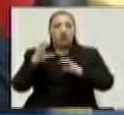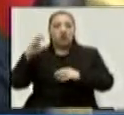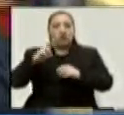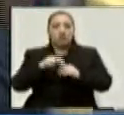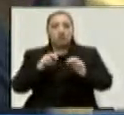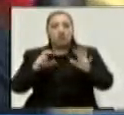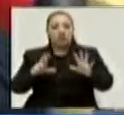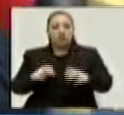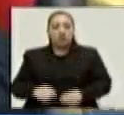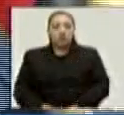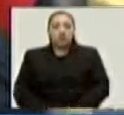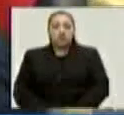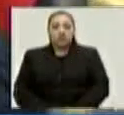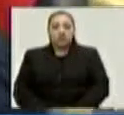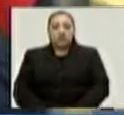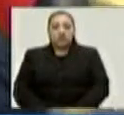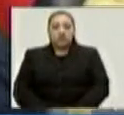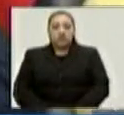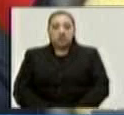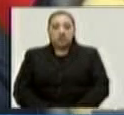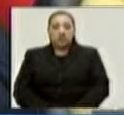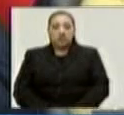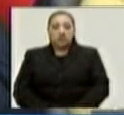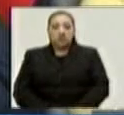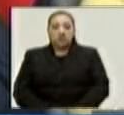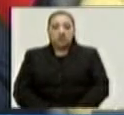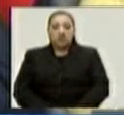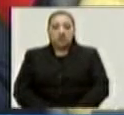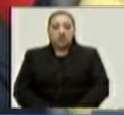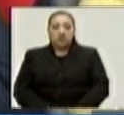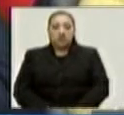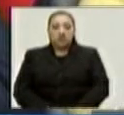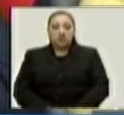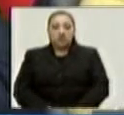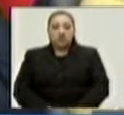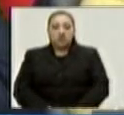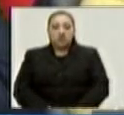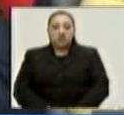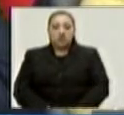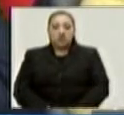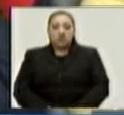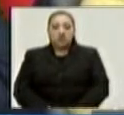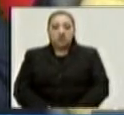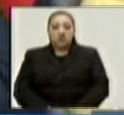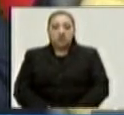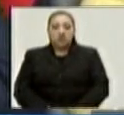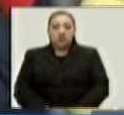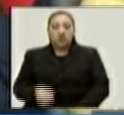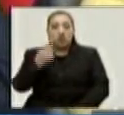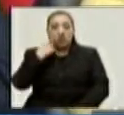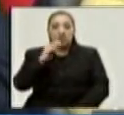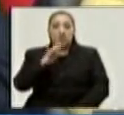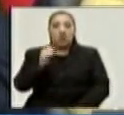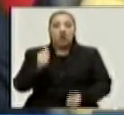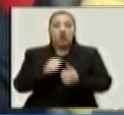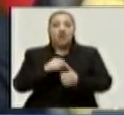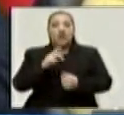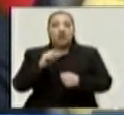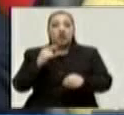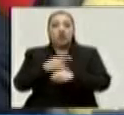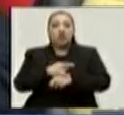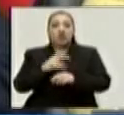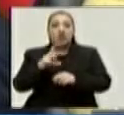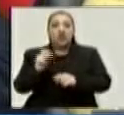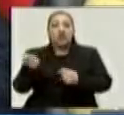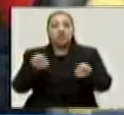2008, que se autoriza al procurador para que amplíe la denuncia penal contra Manuel Burga Seoane como presunto autor del delito contra